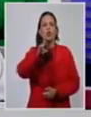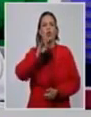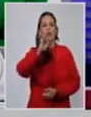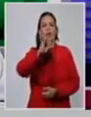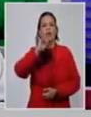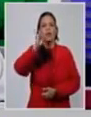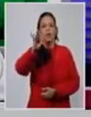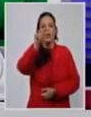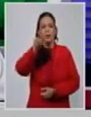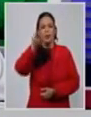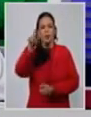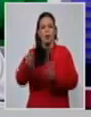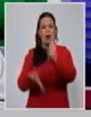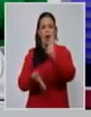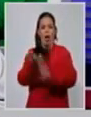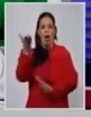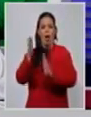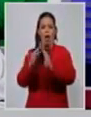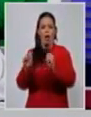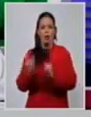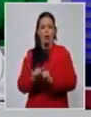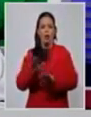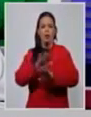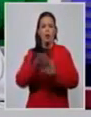ayer, pues se acumulan